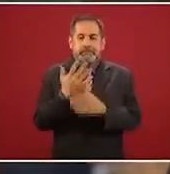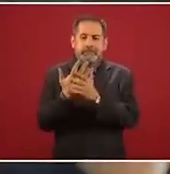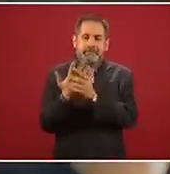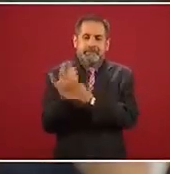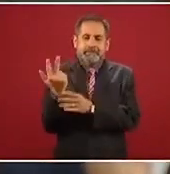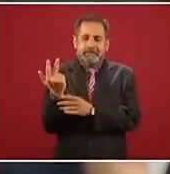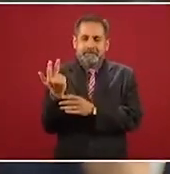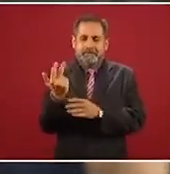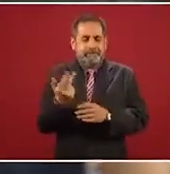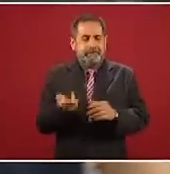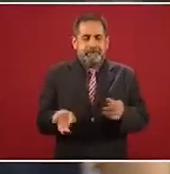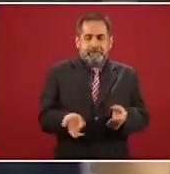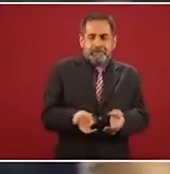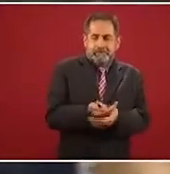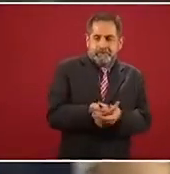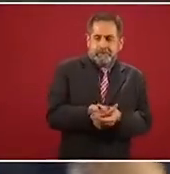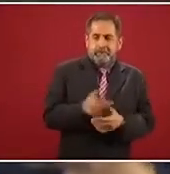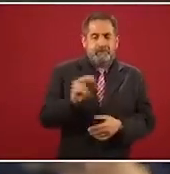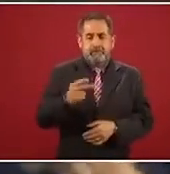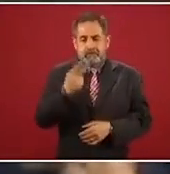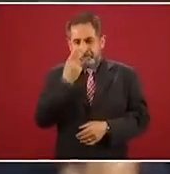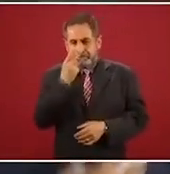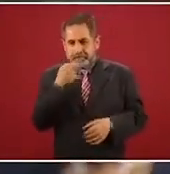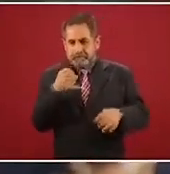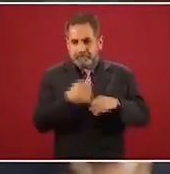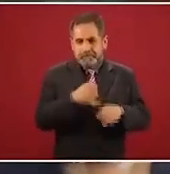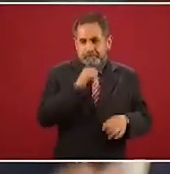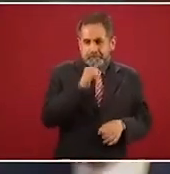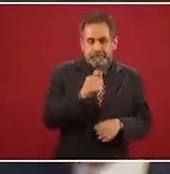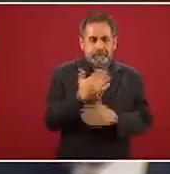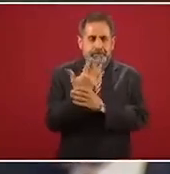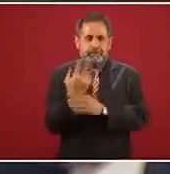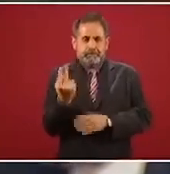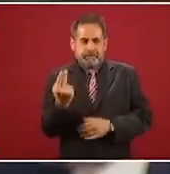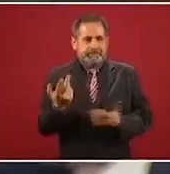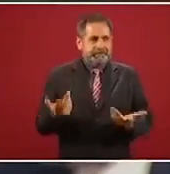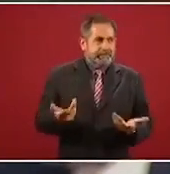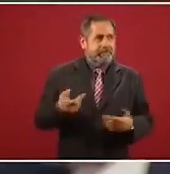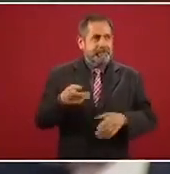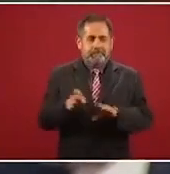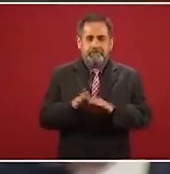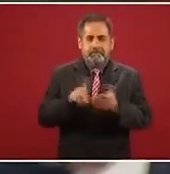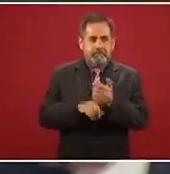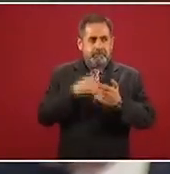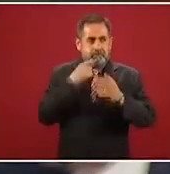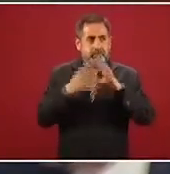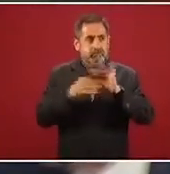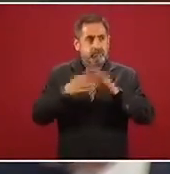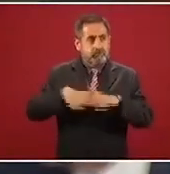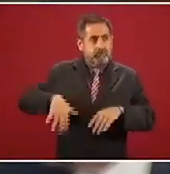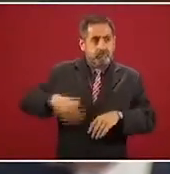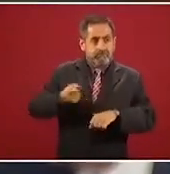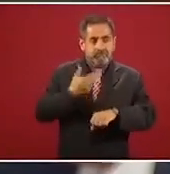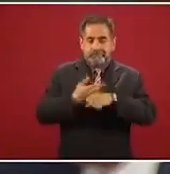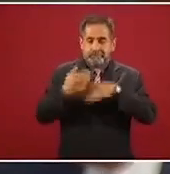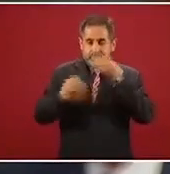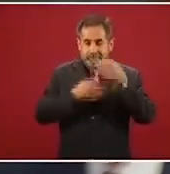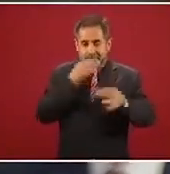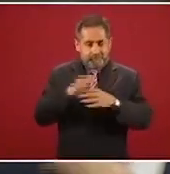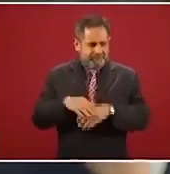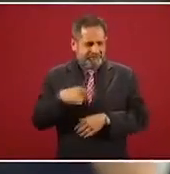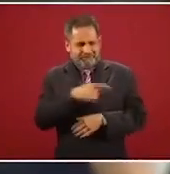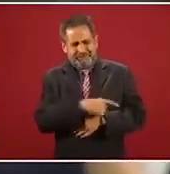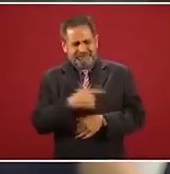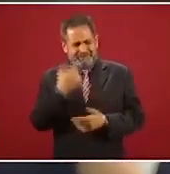miembro viril del agresor. Mi pregunta, presidente, es si este secretario de Seguridad Pública, con estas declaraciones, se le podría enviar